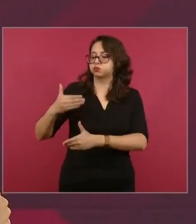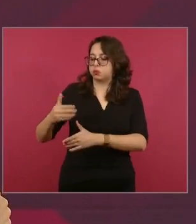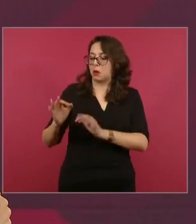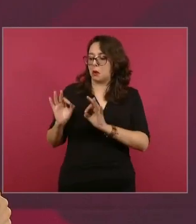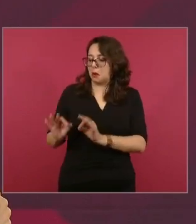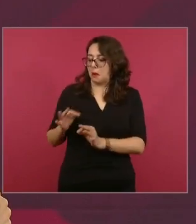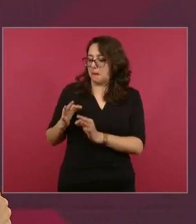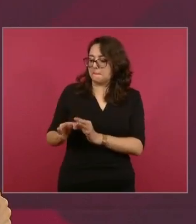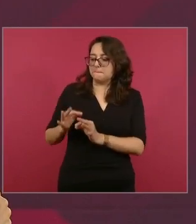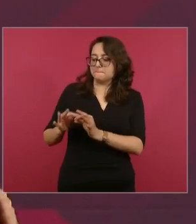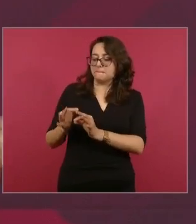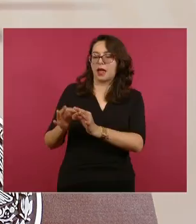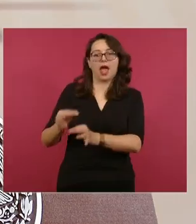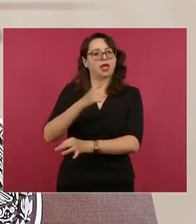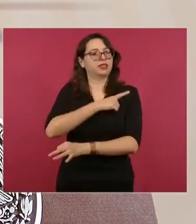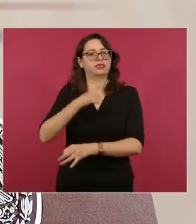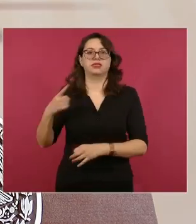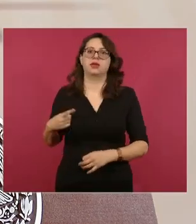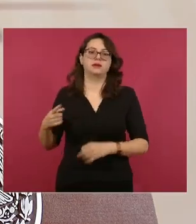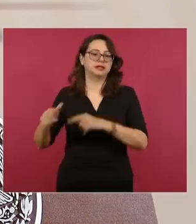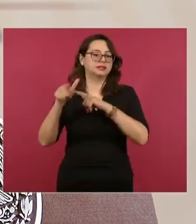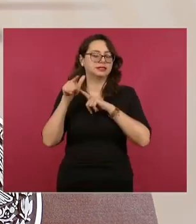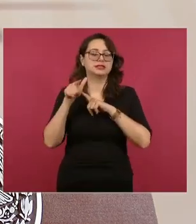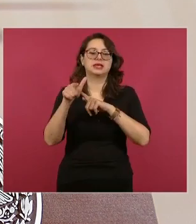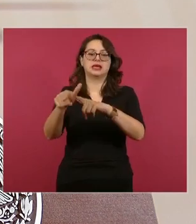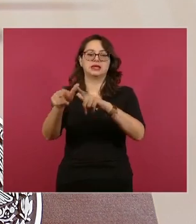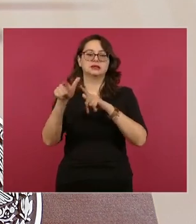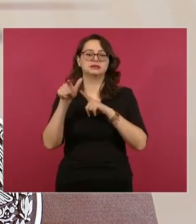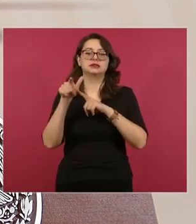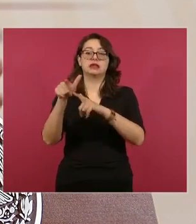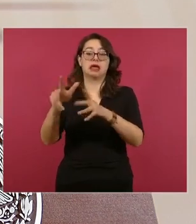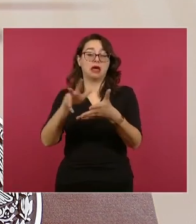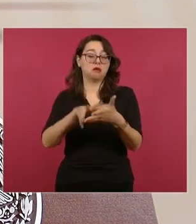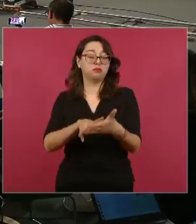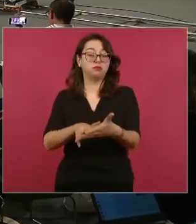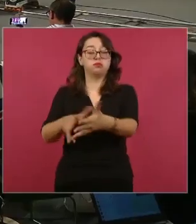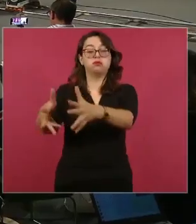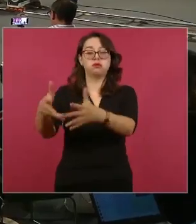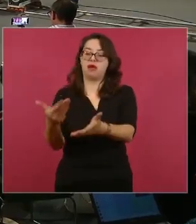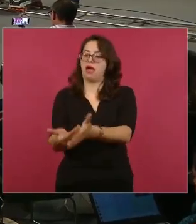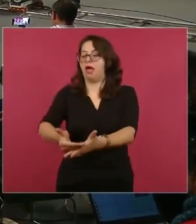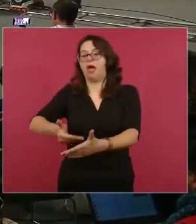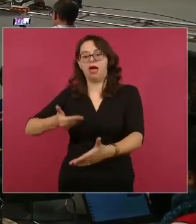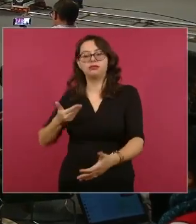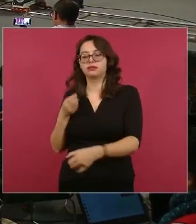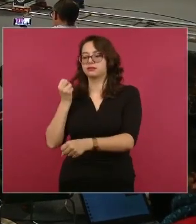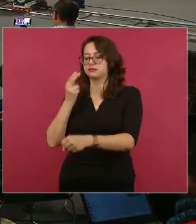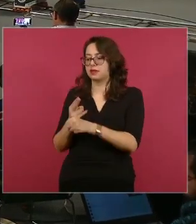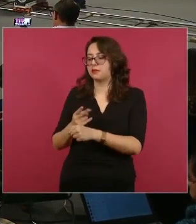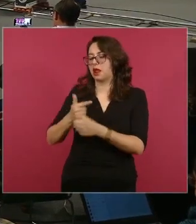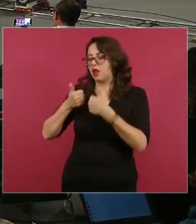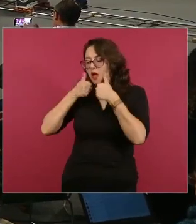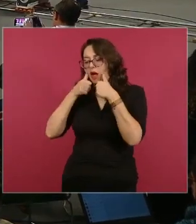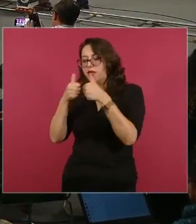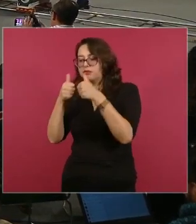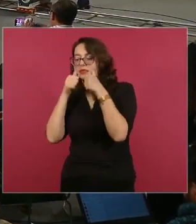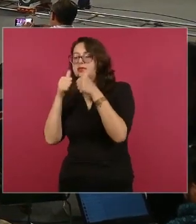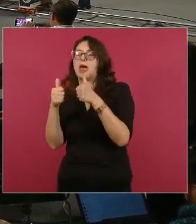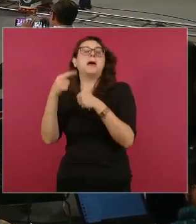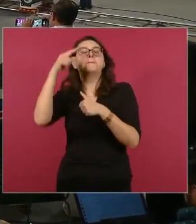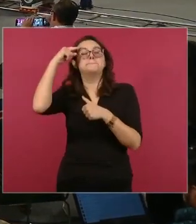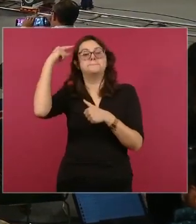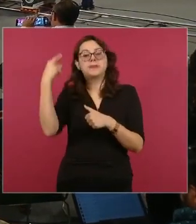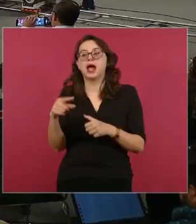seguir reiterando esta estrategia de atender las causas justamente para ir recomponiendo aquellos